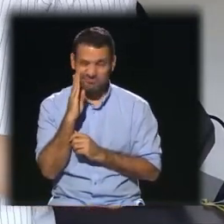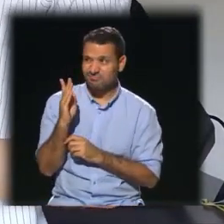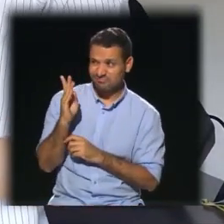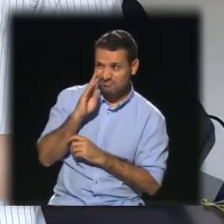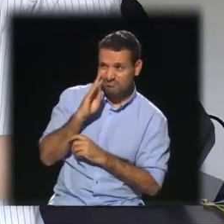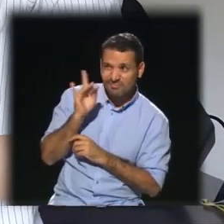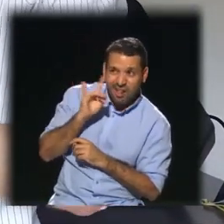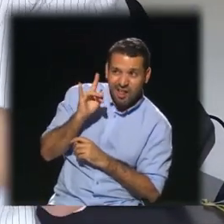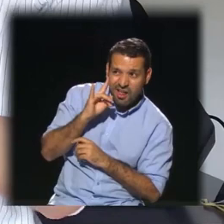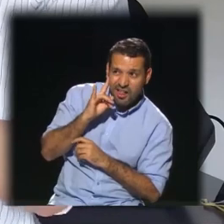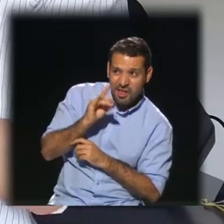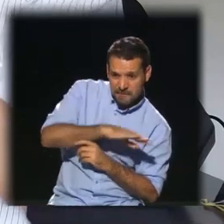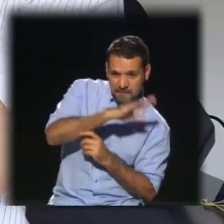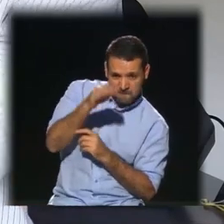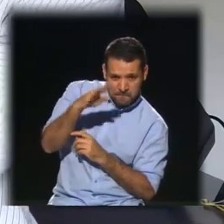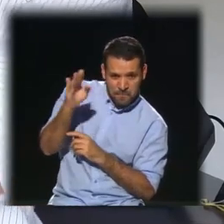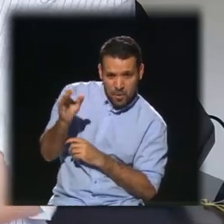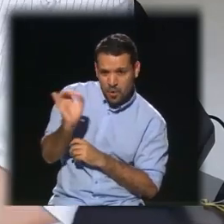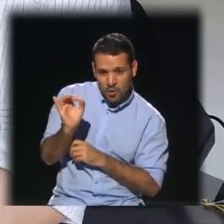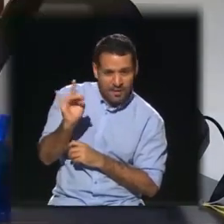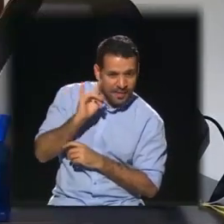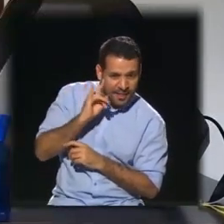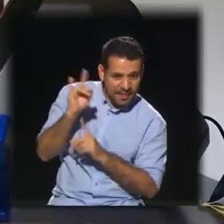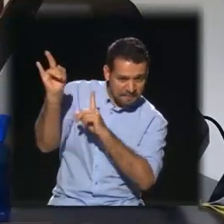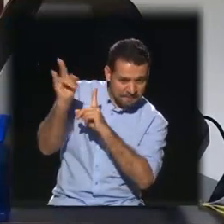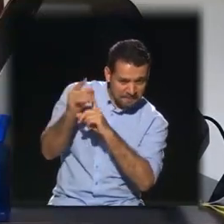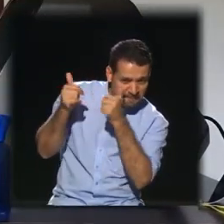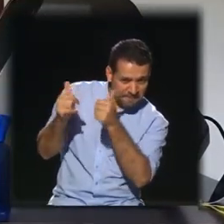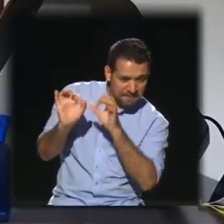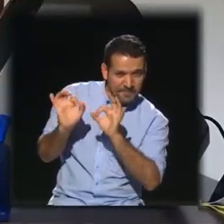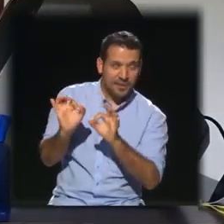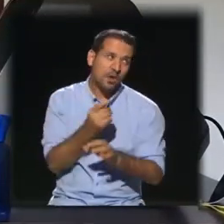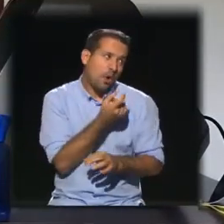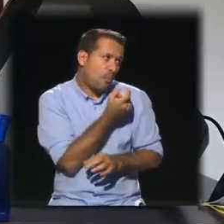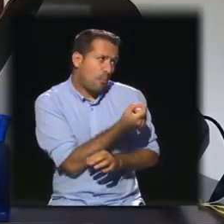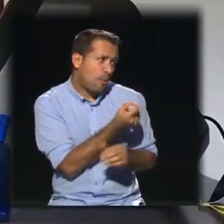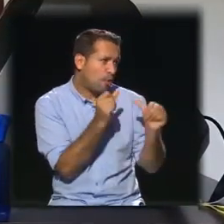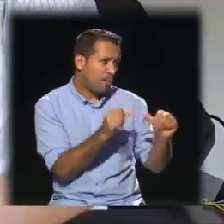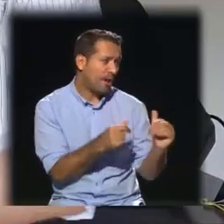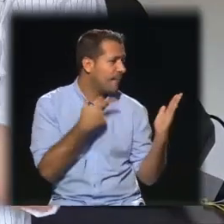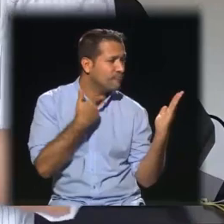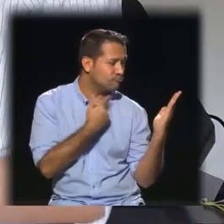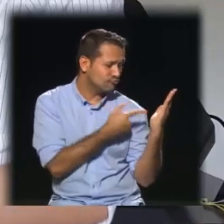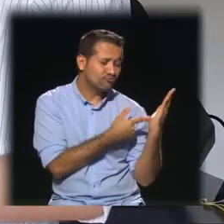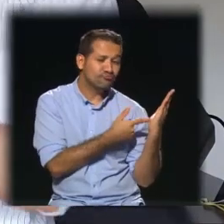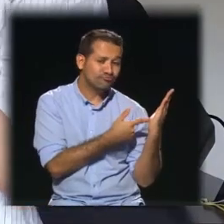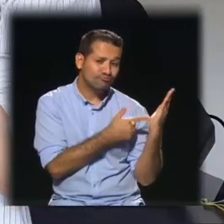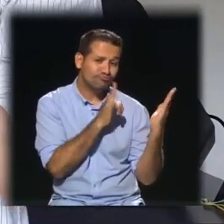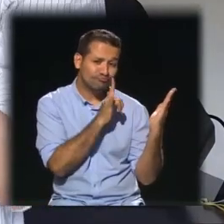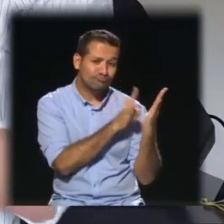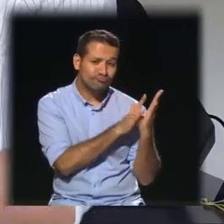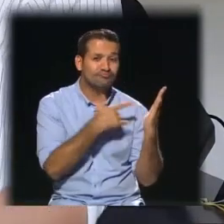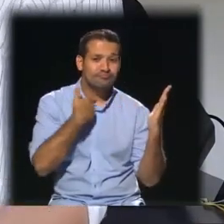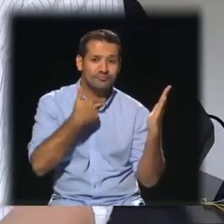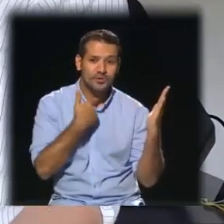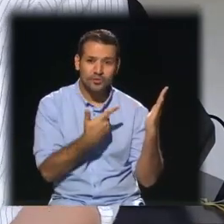bien cuando vas al monte o estás en un lugar con baja cobertura? Un poquito mala, pero no importa porque a mí me encanta ese teléfono. Me decís que es el mejor teléfono, que